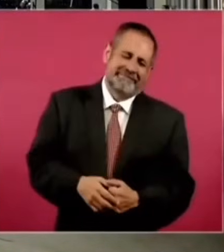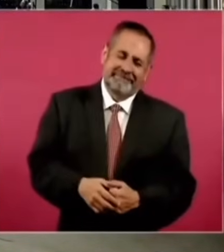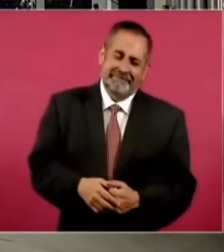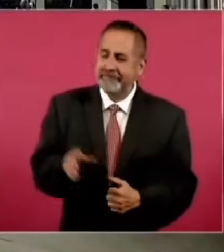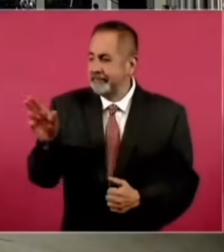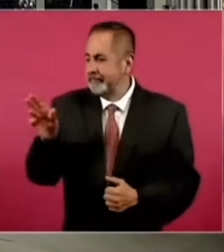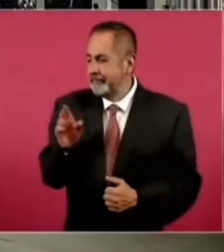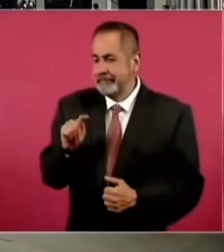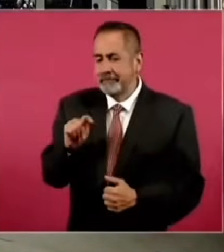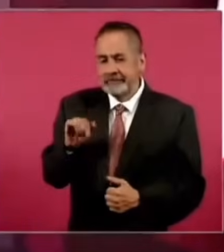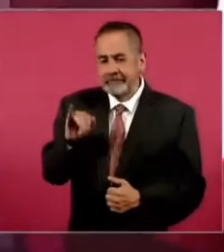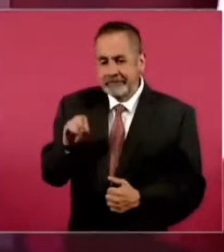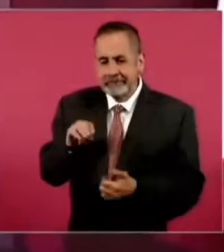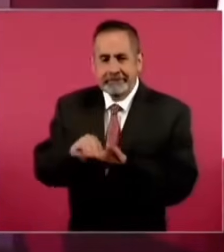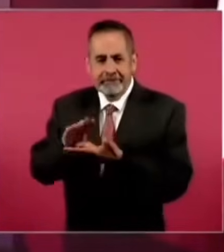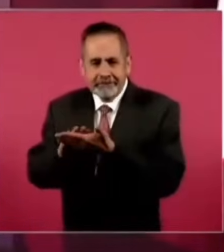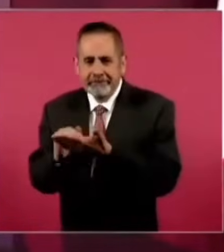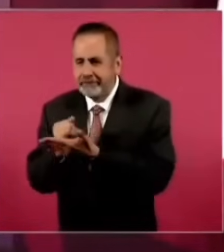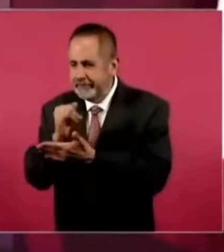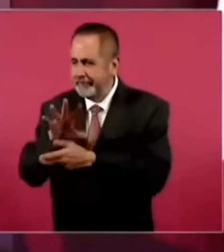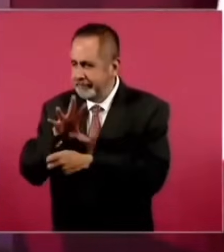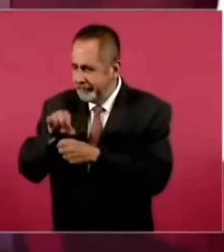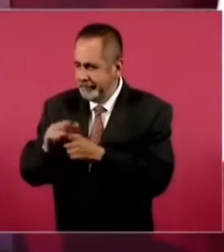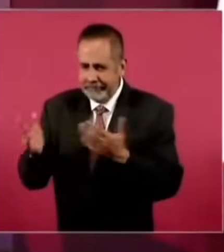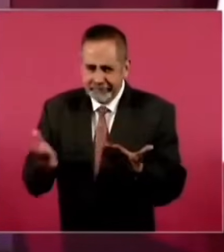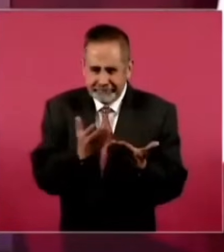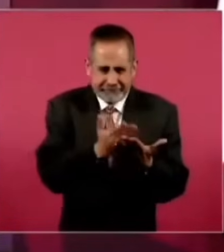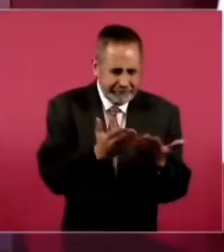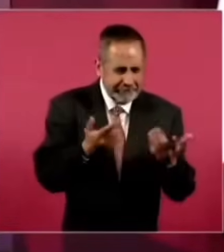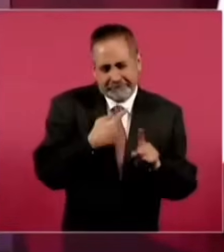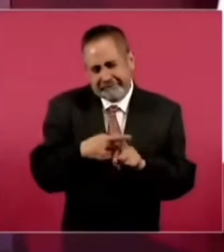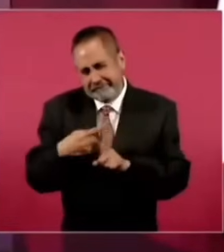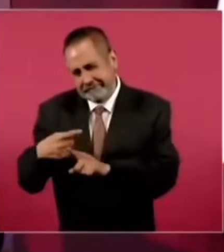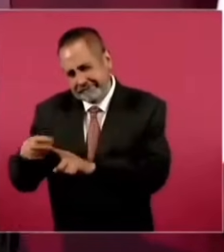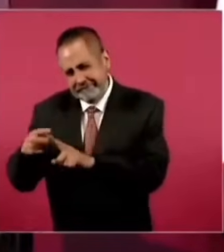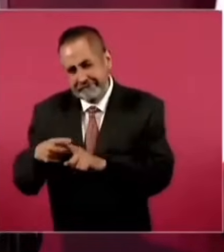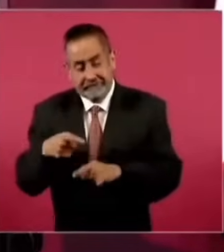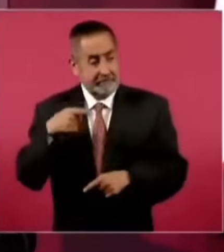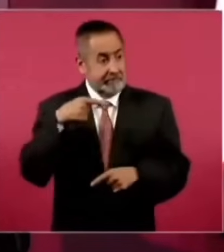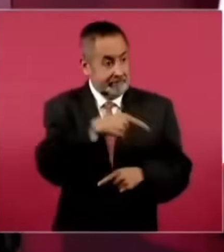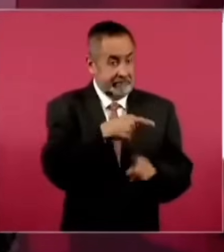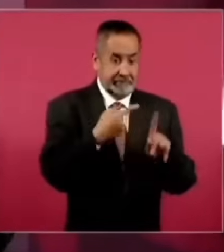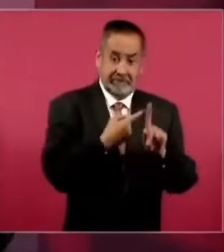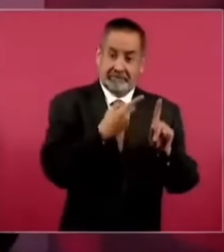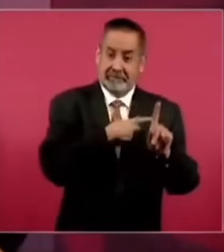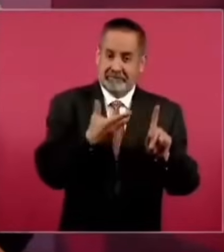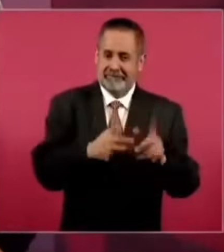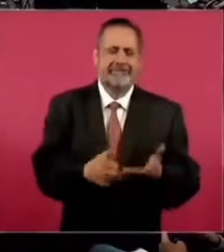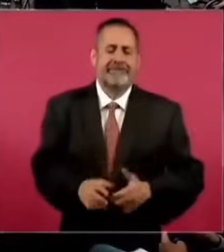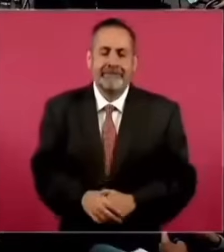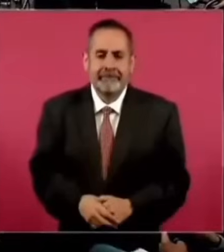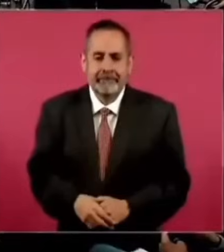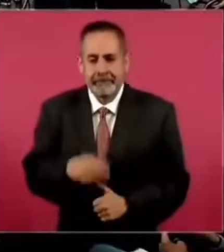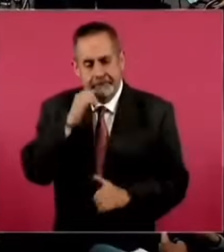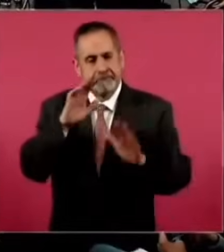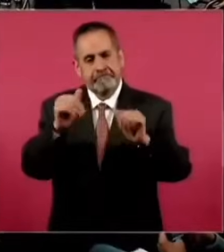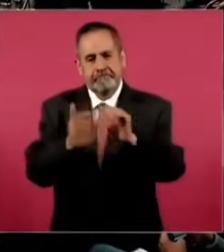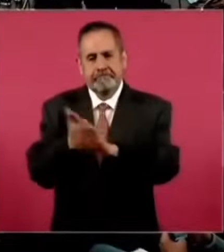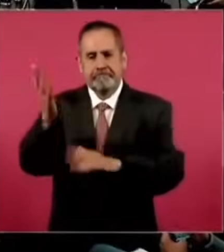Tesis, jurisprudencia, etcétera, etcétera, etcétera. Muy bien. Bueno, vámonos a desayunar.